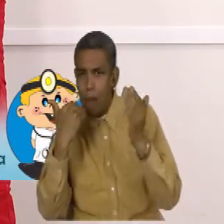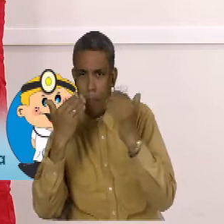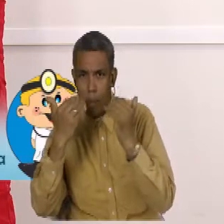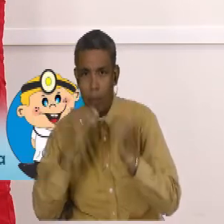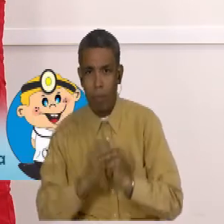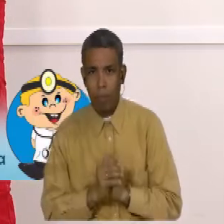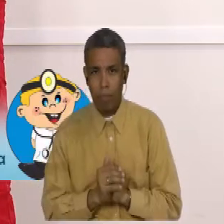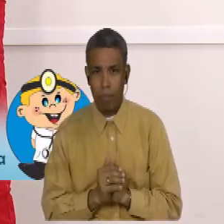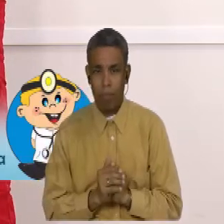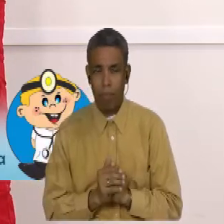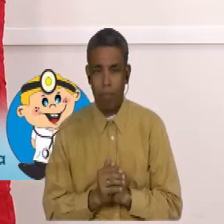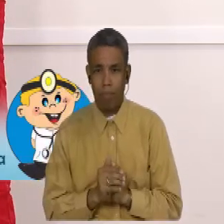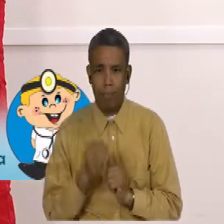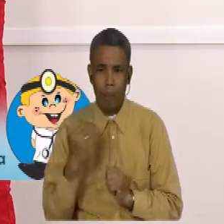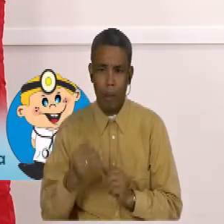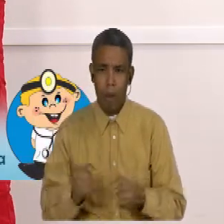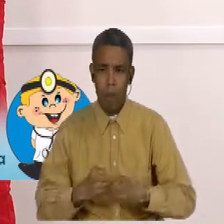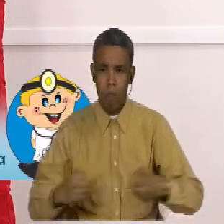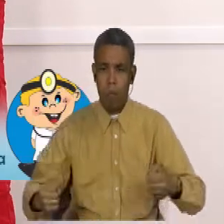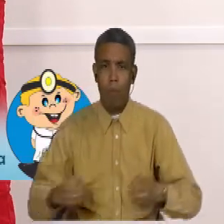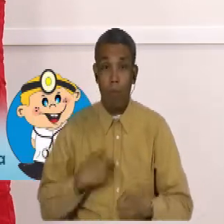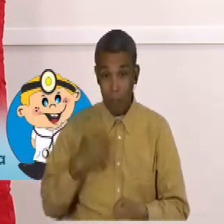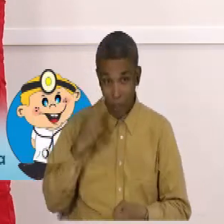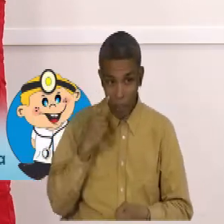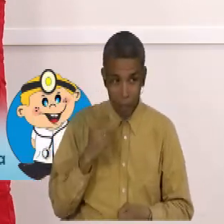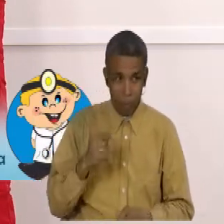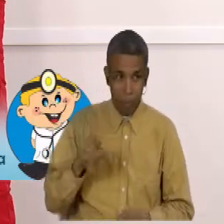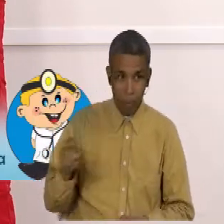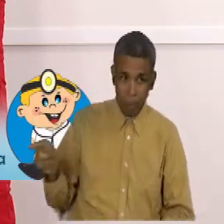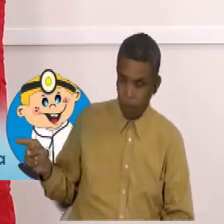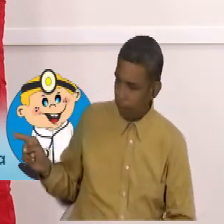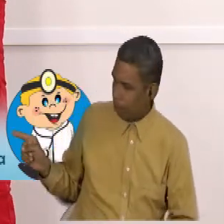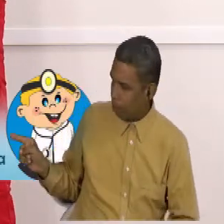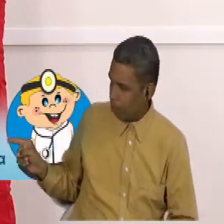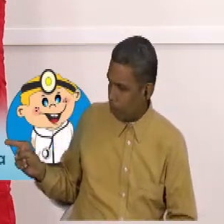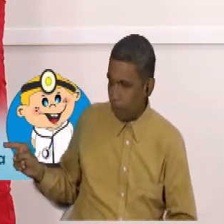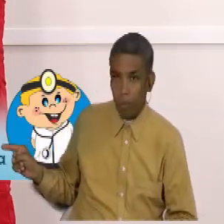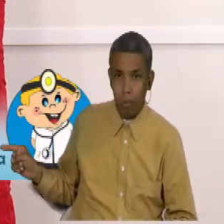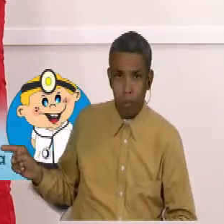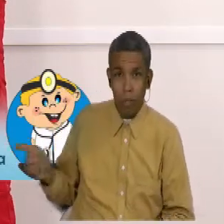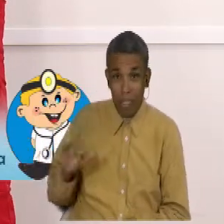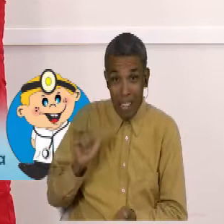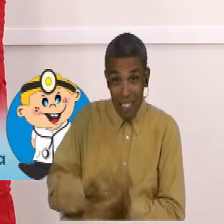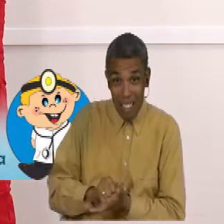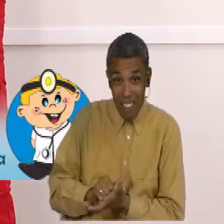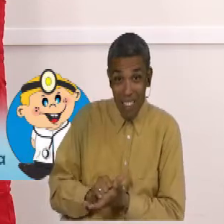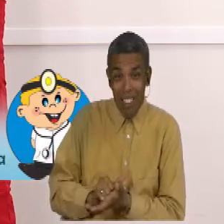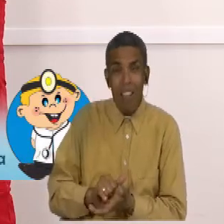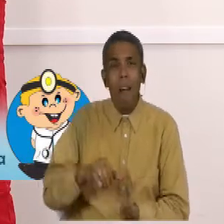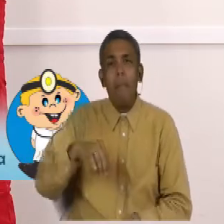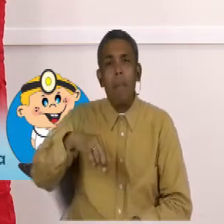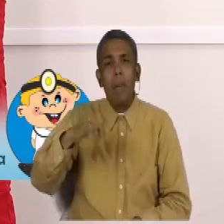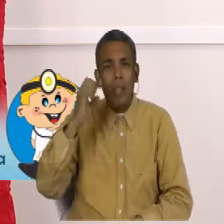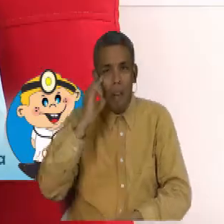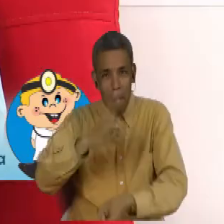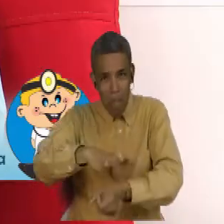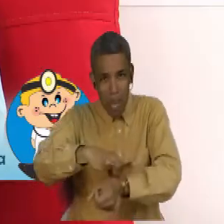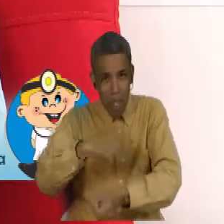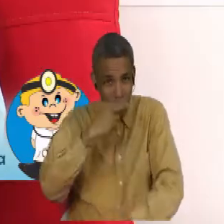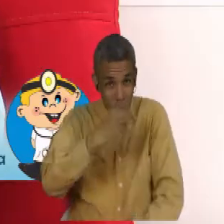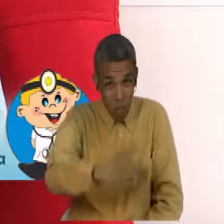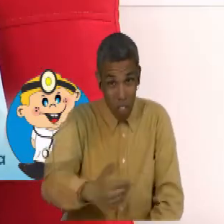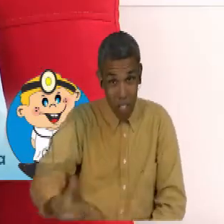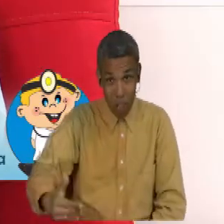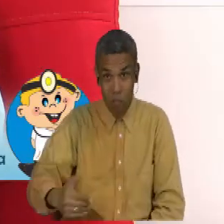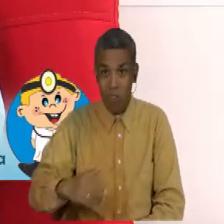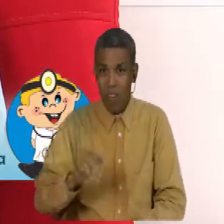su dirección. Ahí es donde ustedes pueden consultar con el doctor que nos acompaña. Regálenos y recuérdanos la dirección que aparece en pantalla, doctor. De